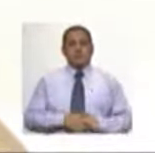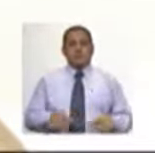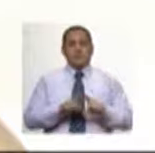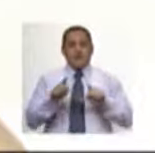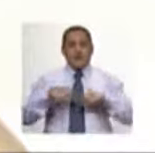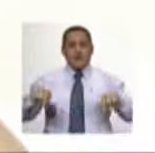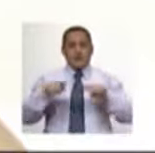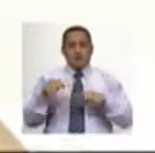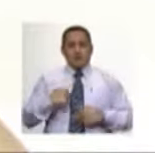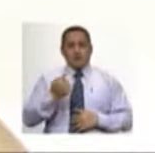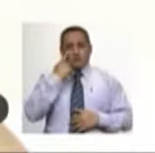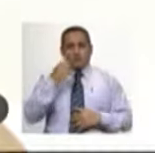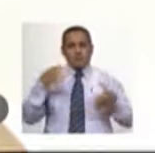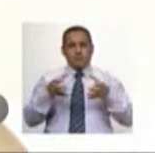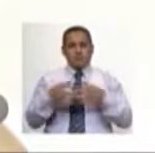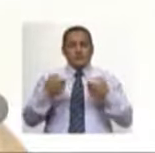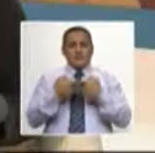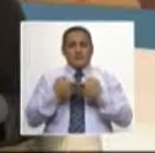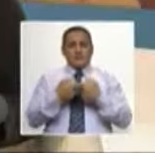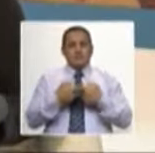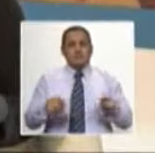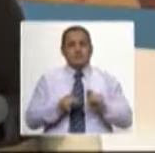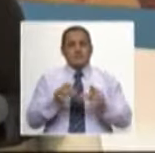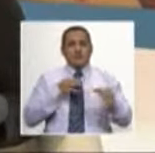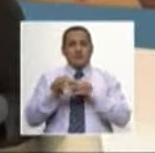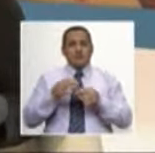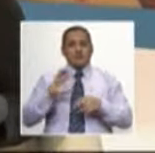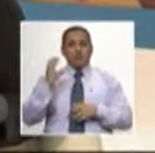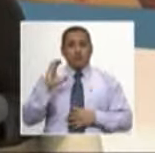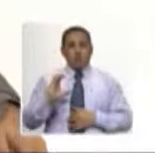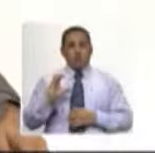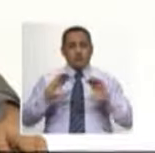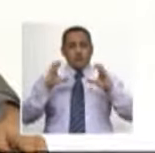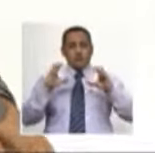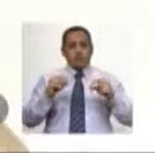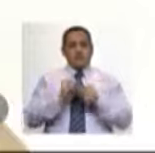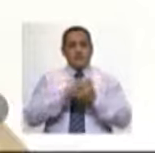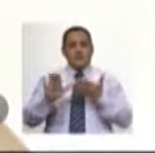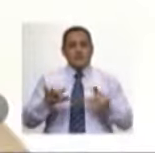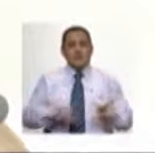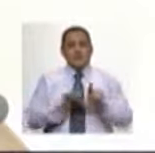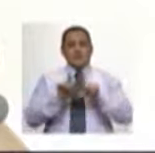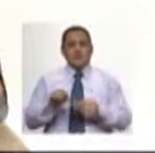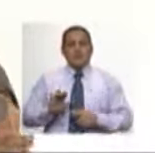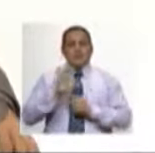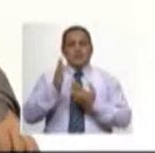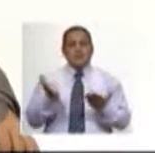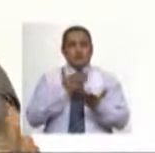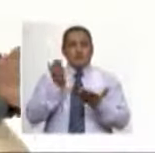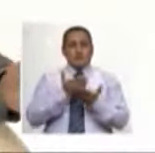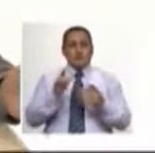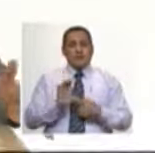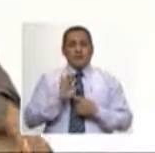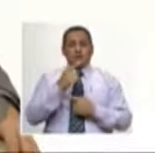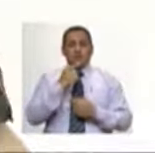tiene conocimiento a través de nuestra página web. Reiteramos entonces que los cursos son gratuitos. Son gratuitos, al igual que las publicaciones que el tribunal emite,